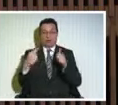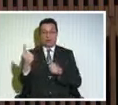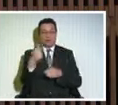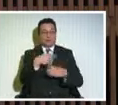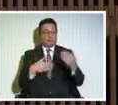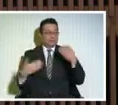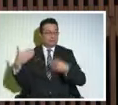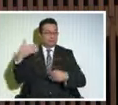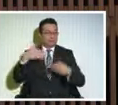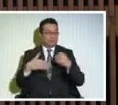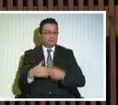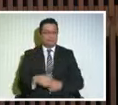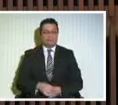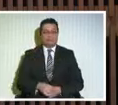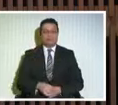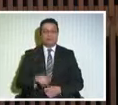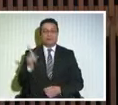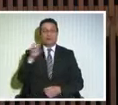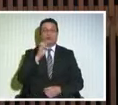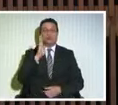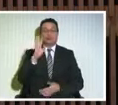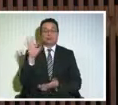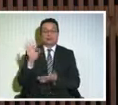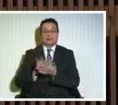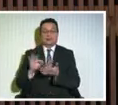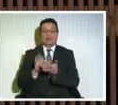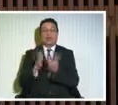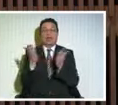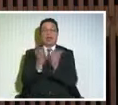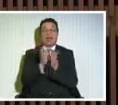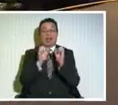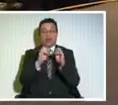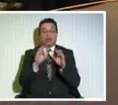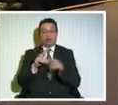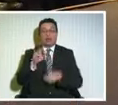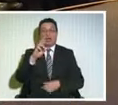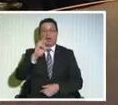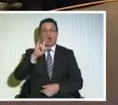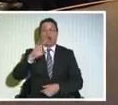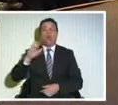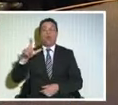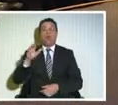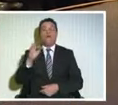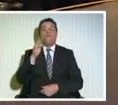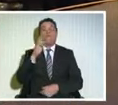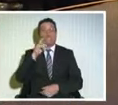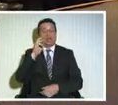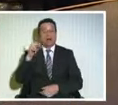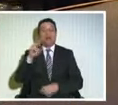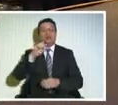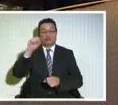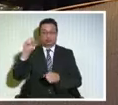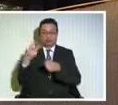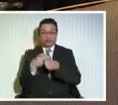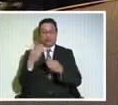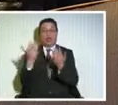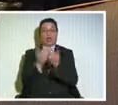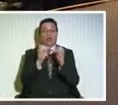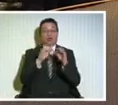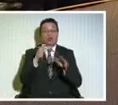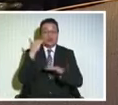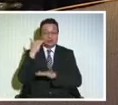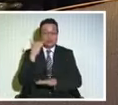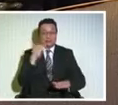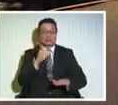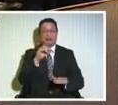acompañan. Subsecretario de Educación, señor Raúl Figueroa. Subsecretario Subrogante de Educación Parvularia,